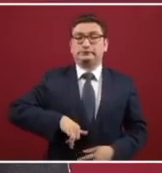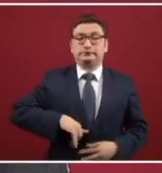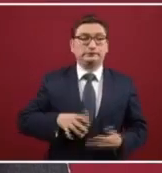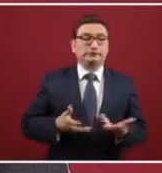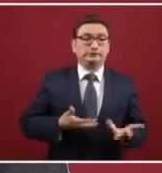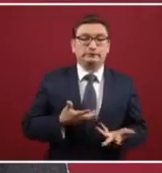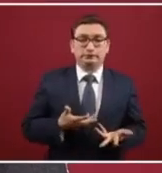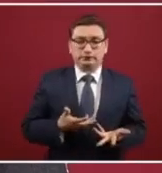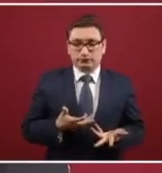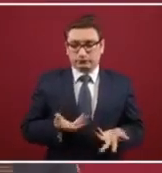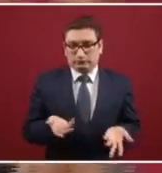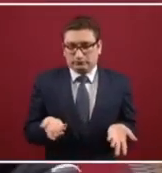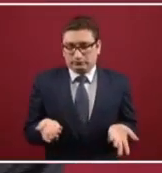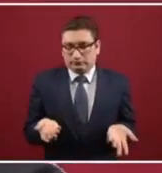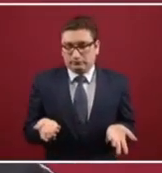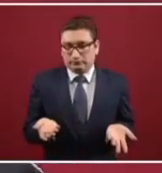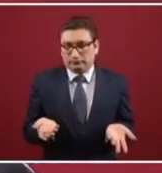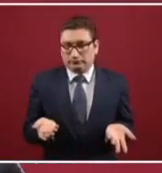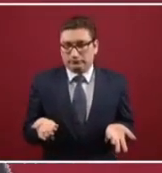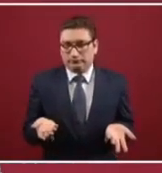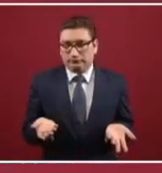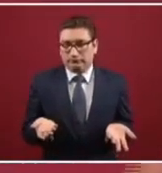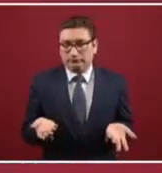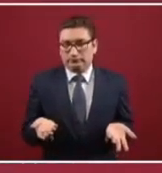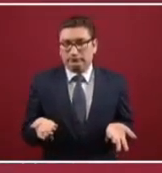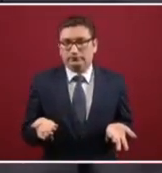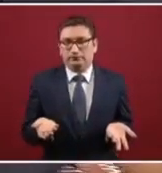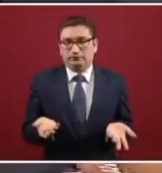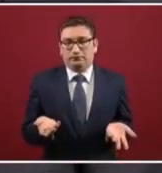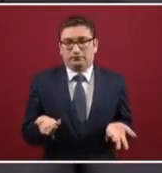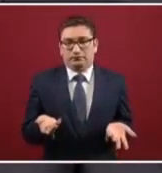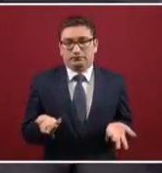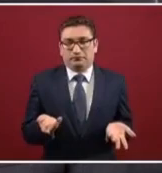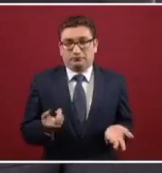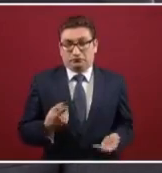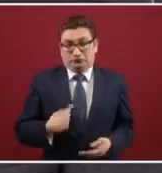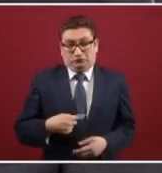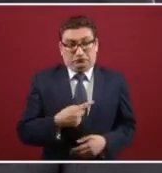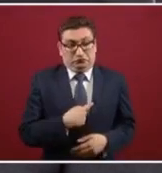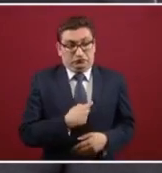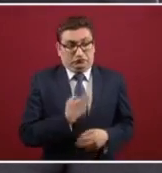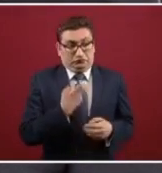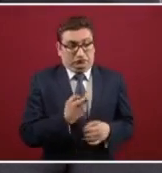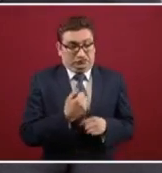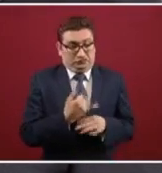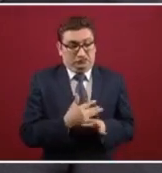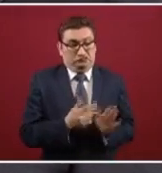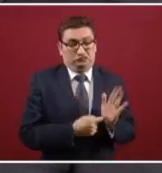pues tenemos que darlo a conocer.